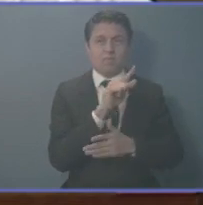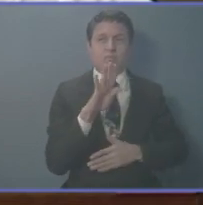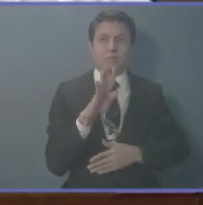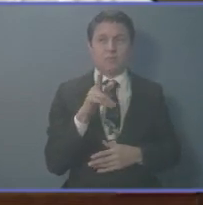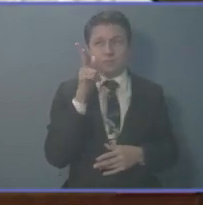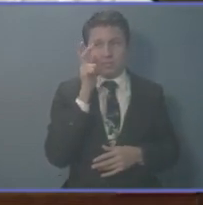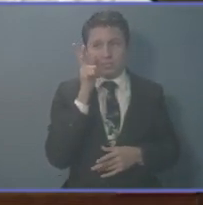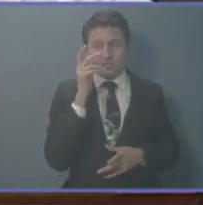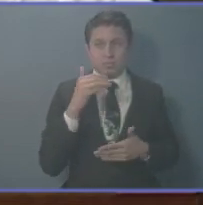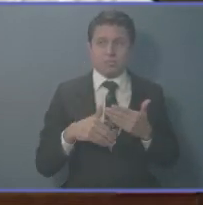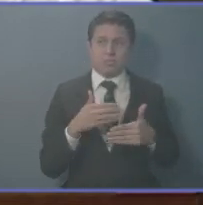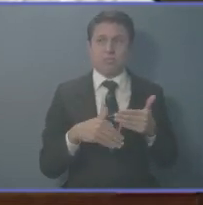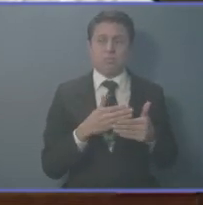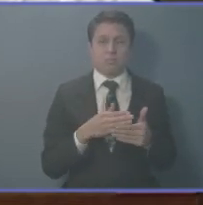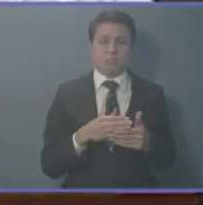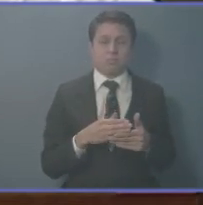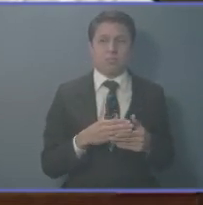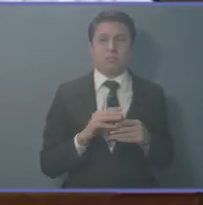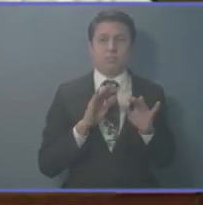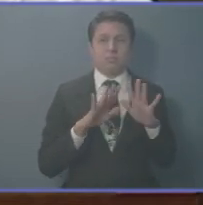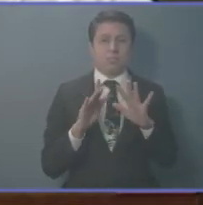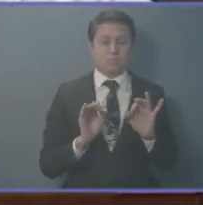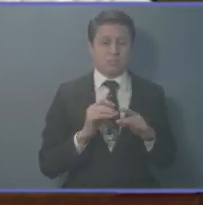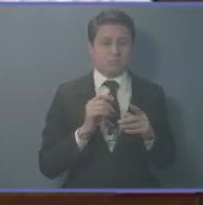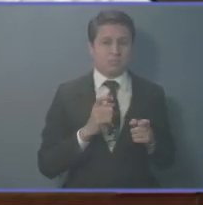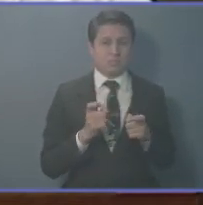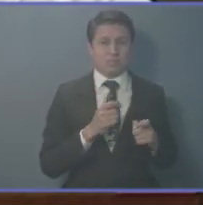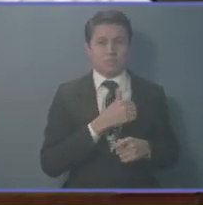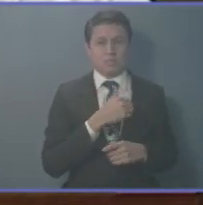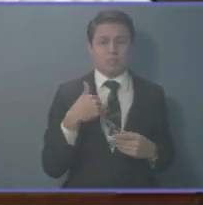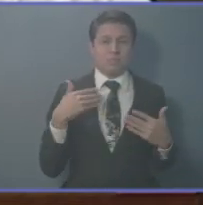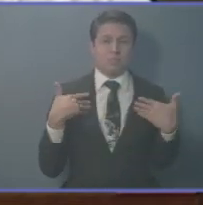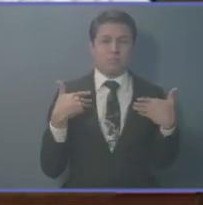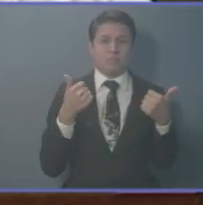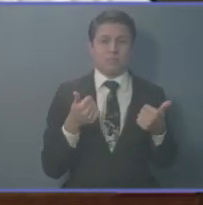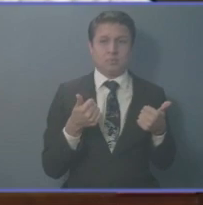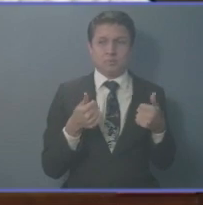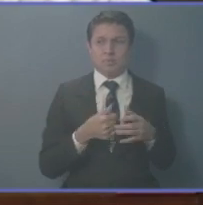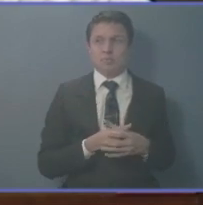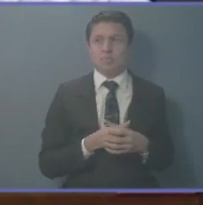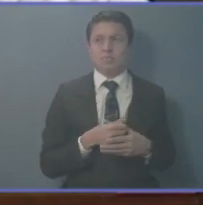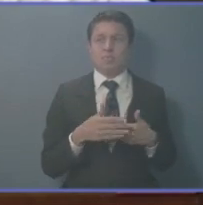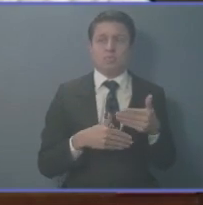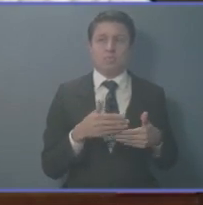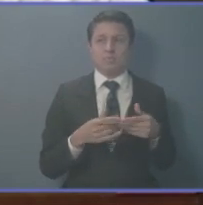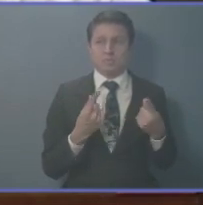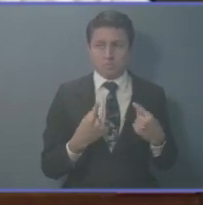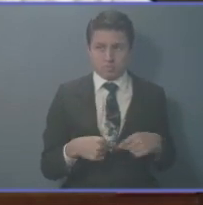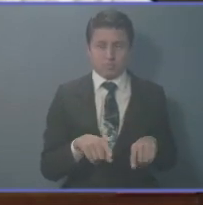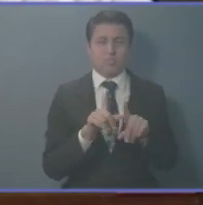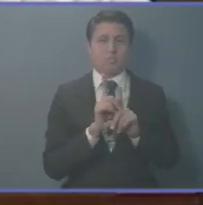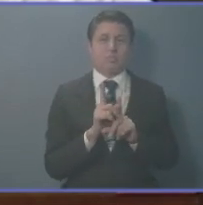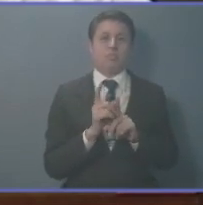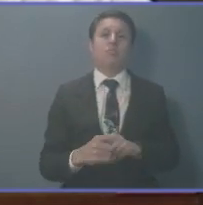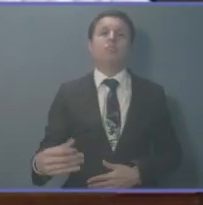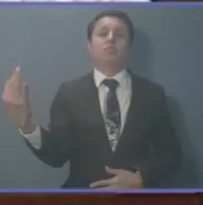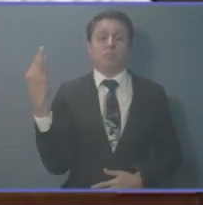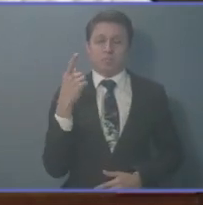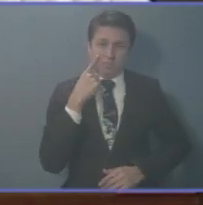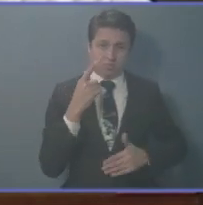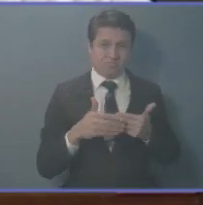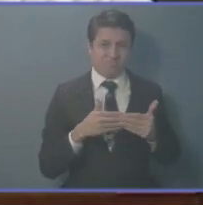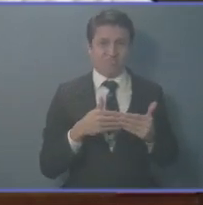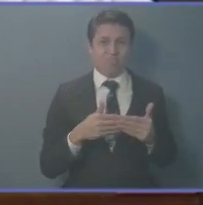vigilancia epidemiológica del COVID-19 se realizará por el Ministerio de Salud conforme lo dispuesto en el Reglamento Sanitario Internacional. Se realizará una